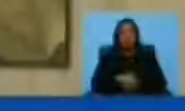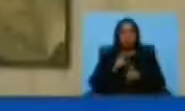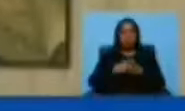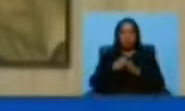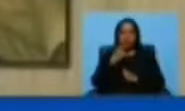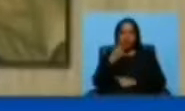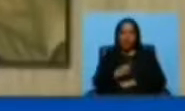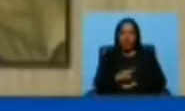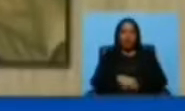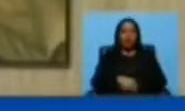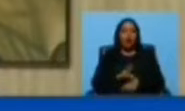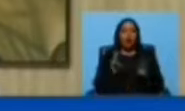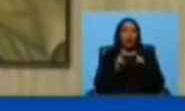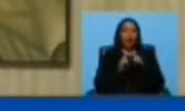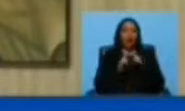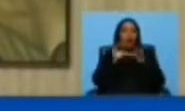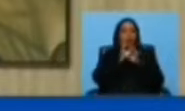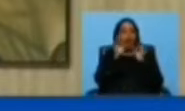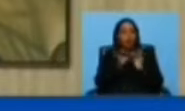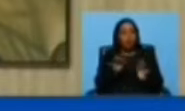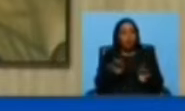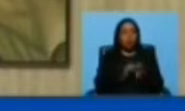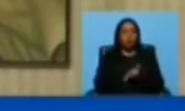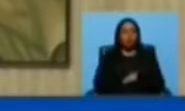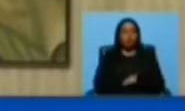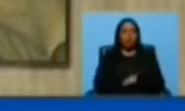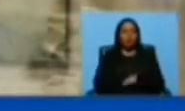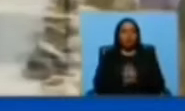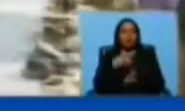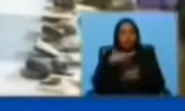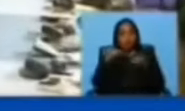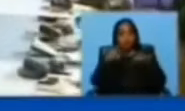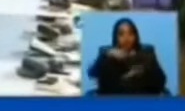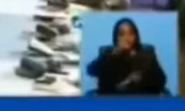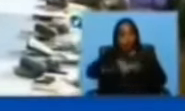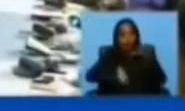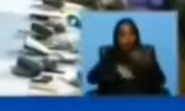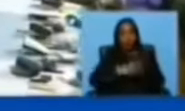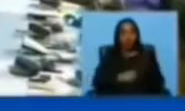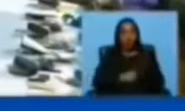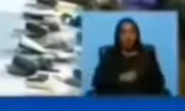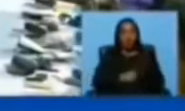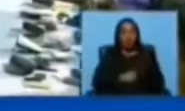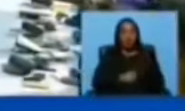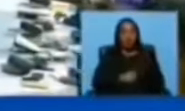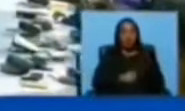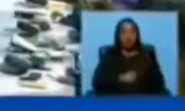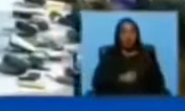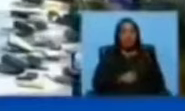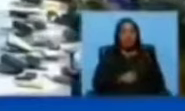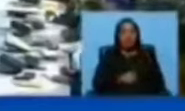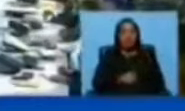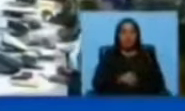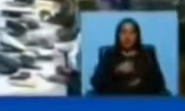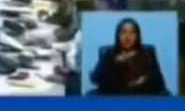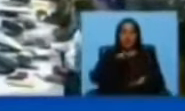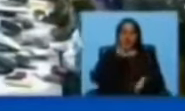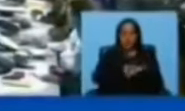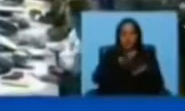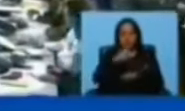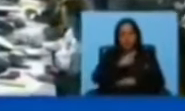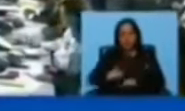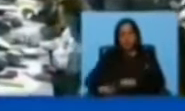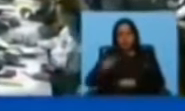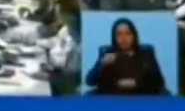especializarse en esos mecanismos y por eso voy a firmar el decreto presidencial mediante el cual